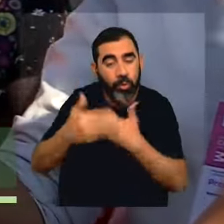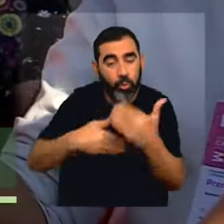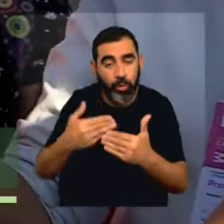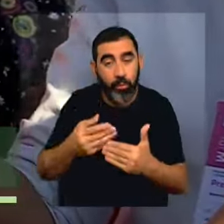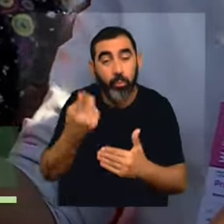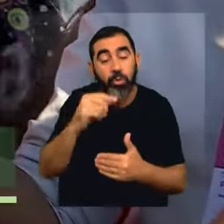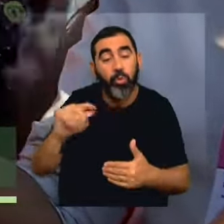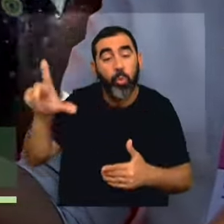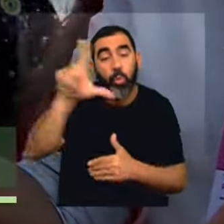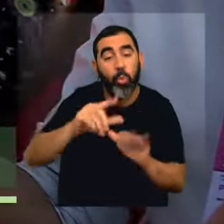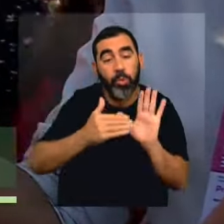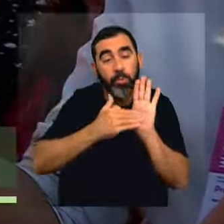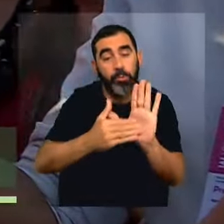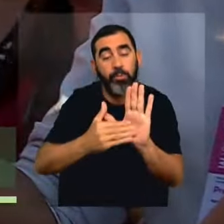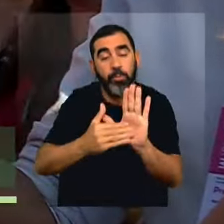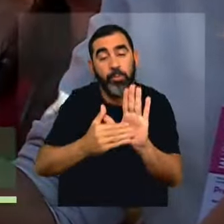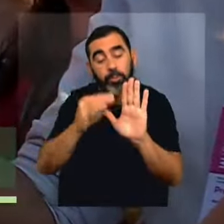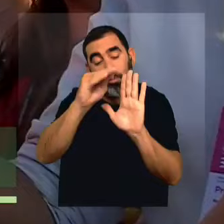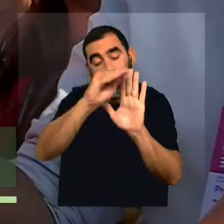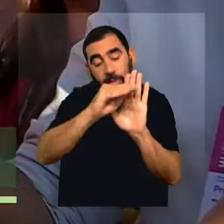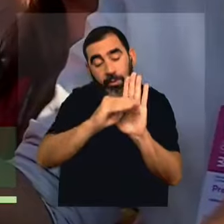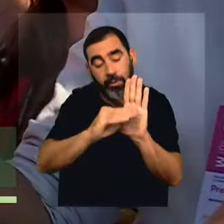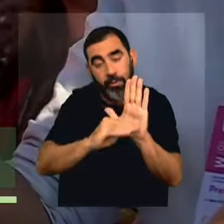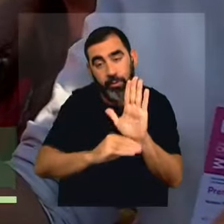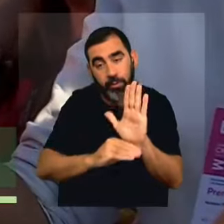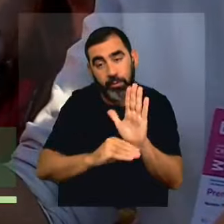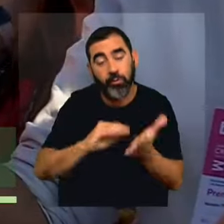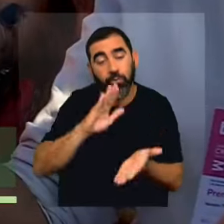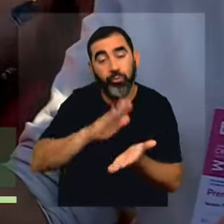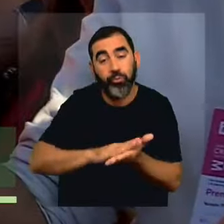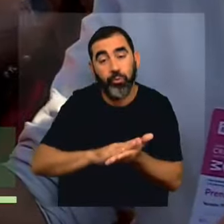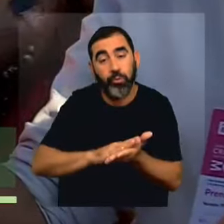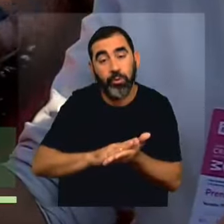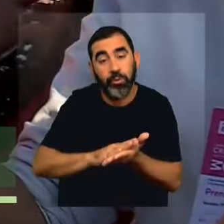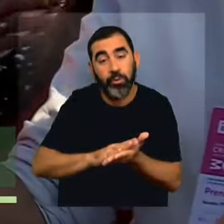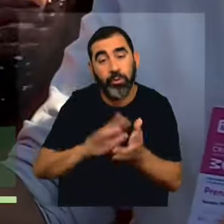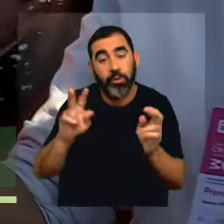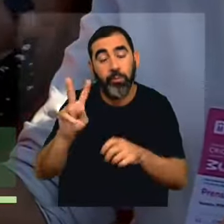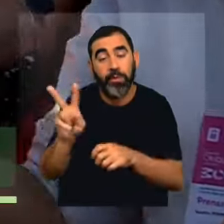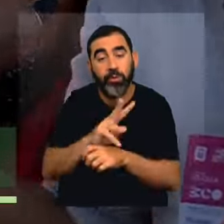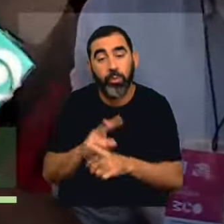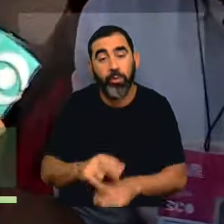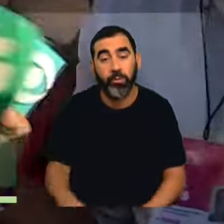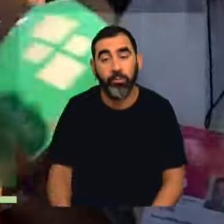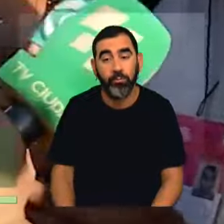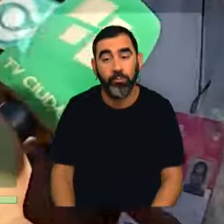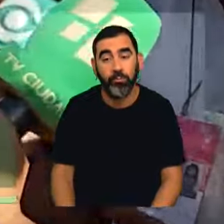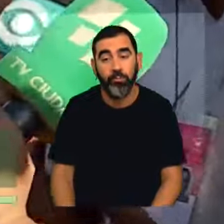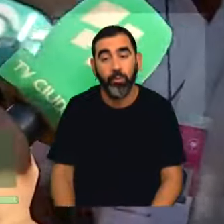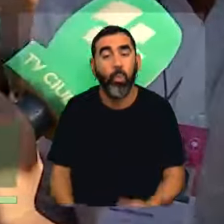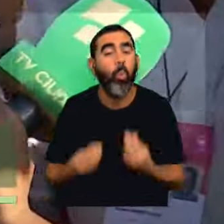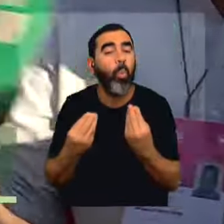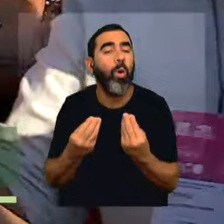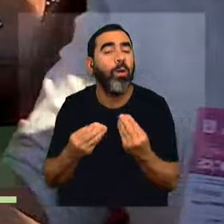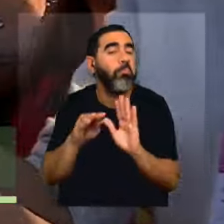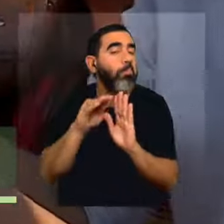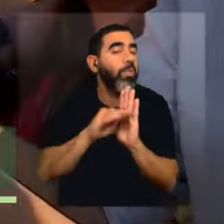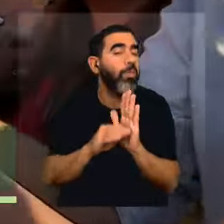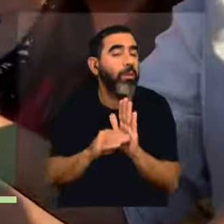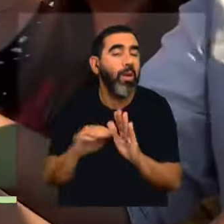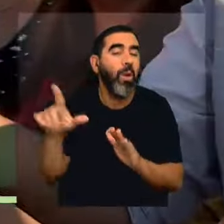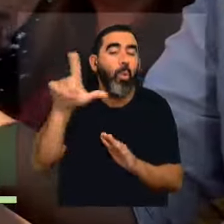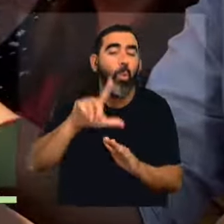eso el lunes presentamos nuestros paquetes de medidas vinculadas al tratamiento de ese tema por ejemplo puede comentar alguna el